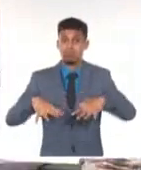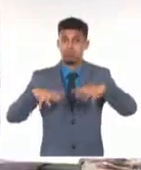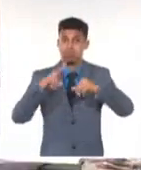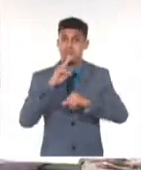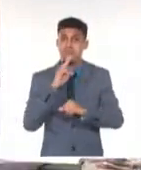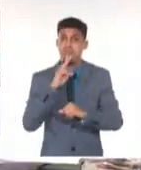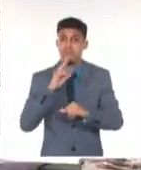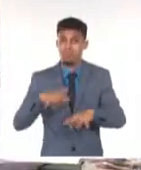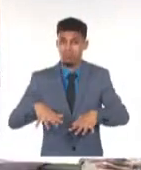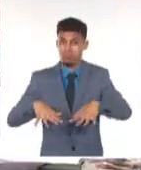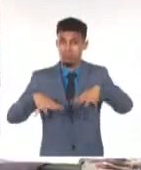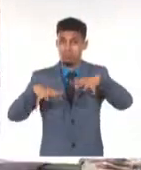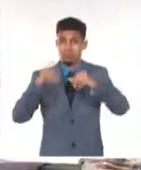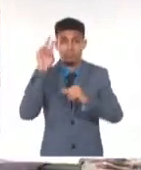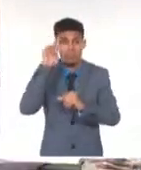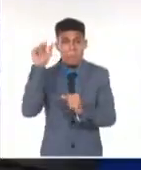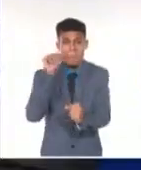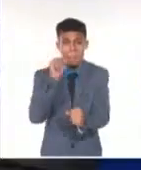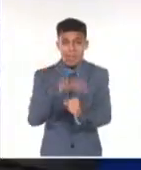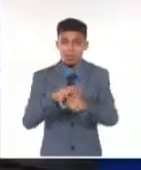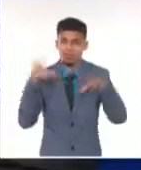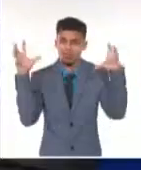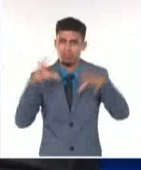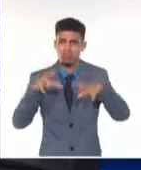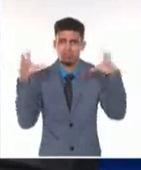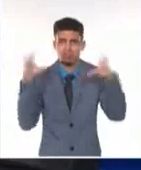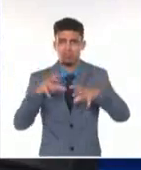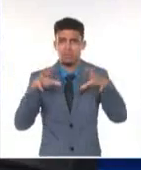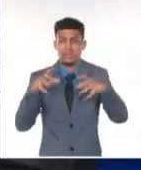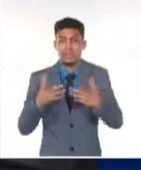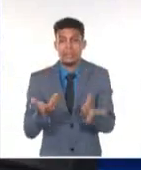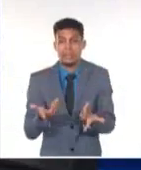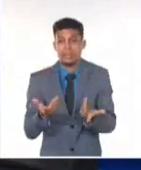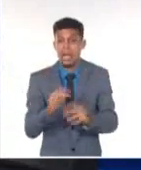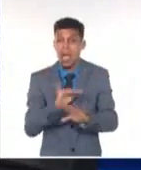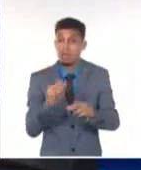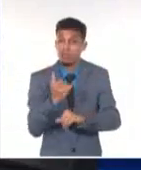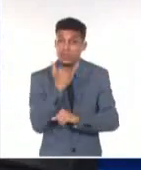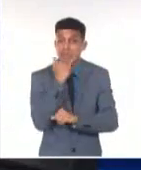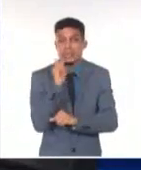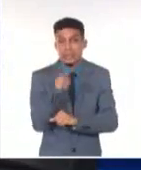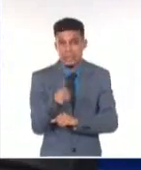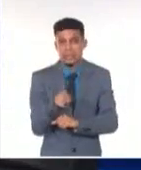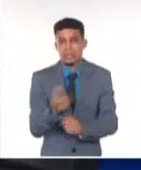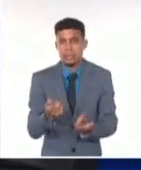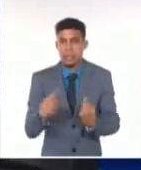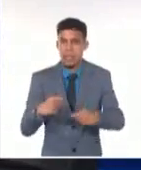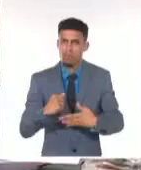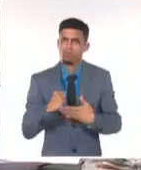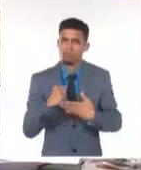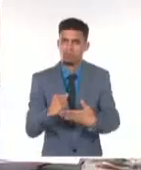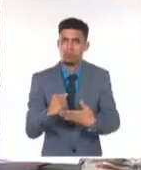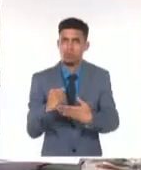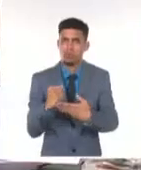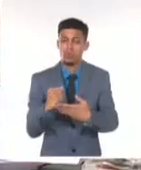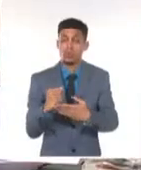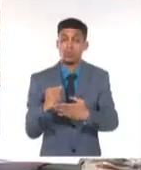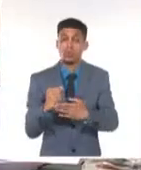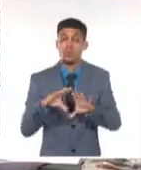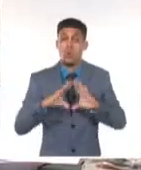después que empezó a llover intensamente, bueno, ya las afectaciones están ahí. Y todo lo que podamos prever,